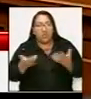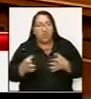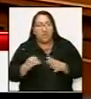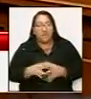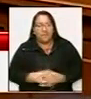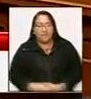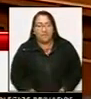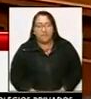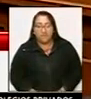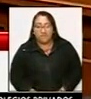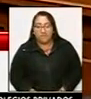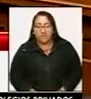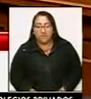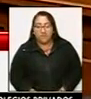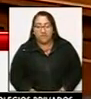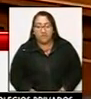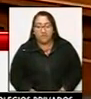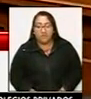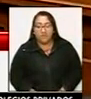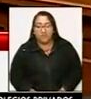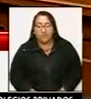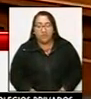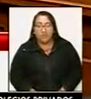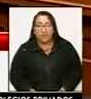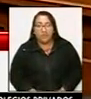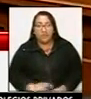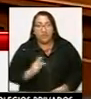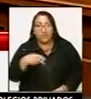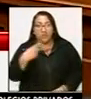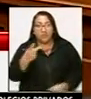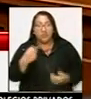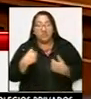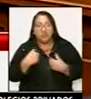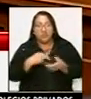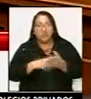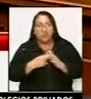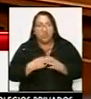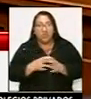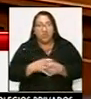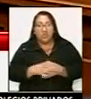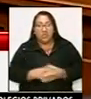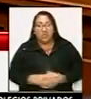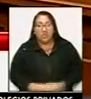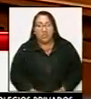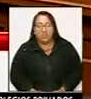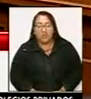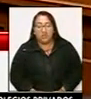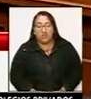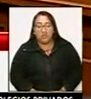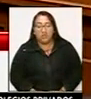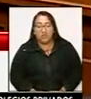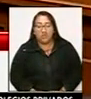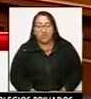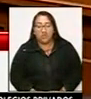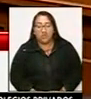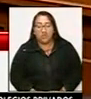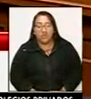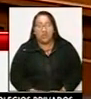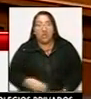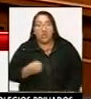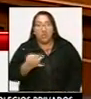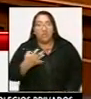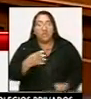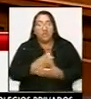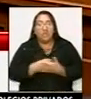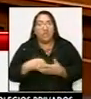hacer a su funcionamiento. Y en segundo lugar, si tienen, digamos, un estimado de cuántos centros de emergencia